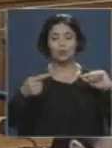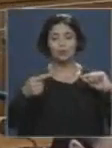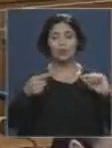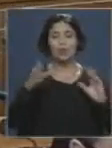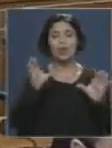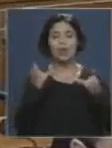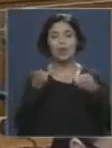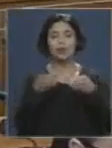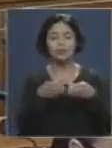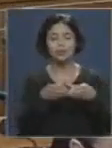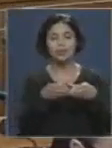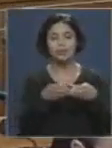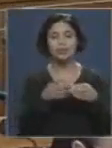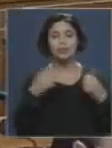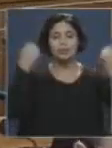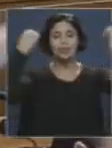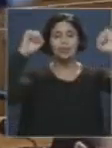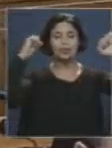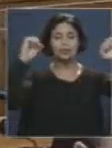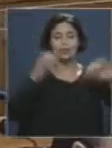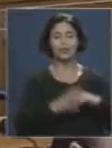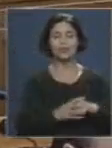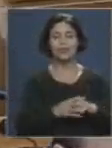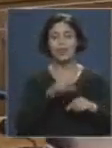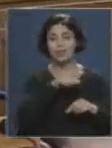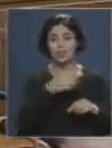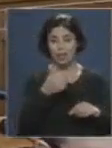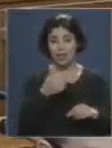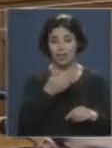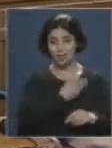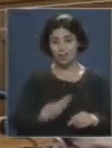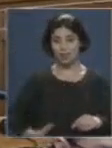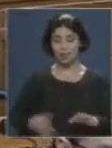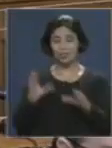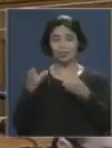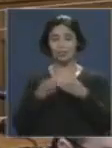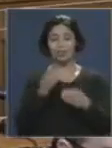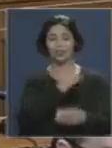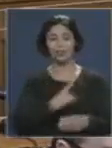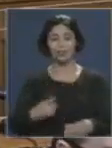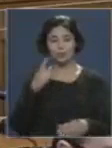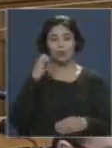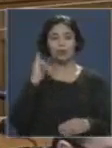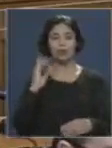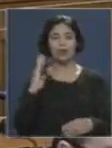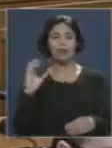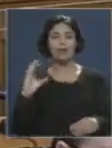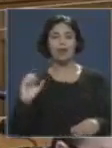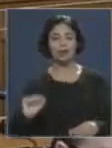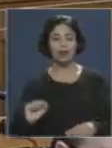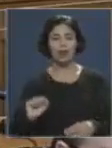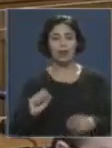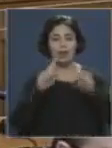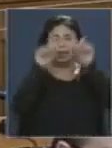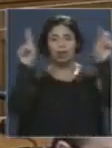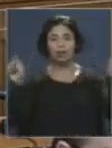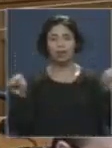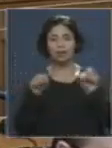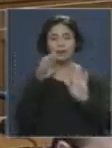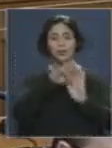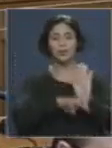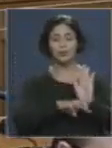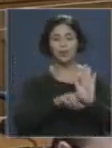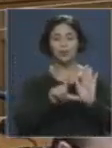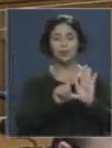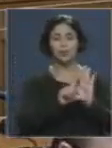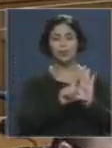la Comisión de Deporte, ahí está el presidente de la Comisión, el diputado Ilavaca, en el marco del proyecto